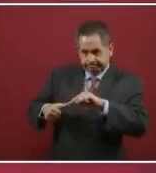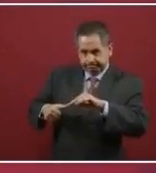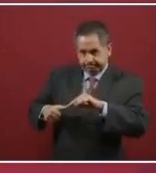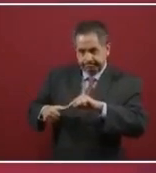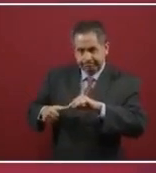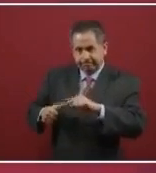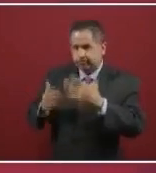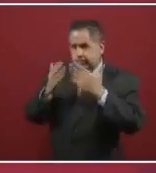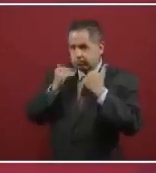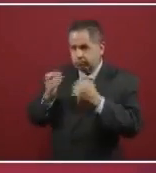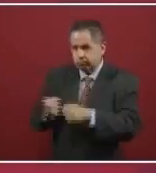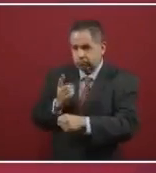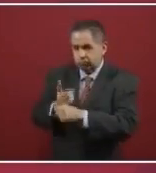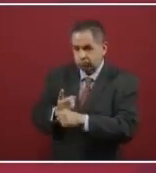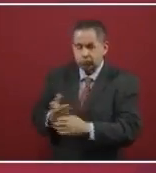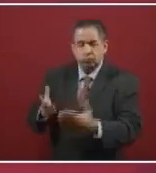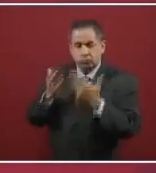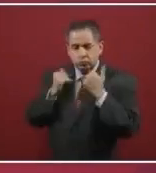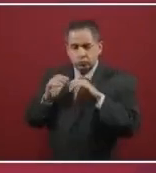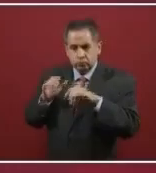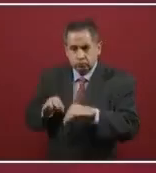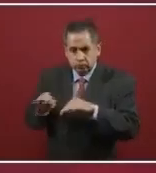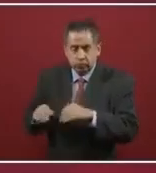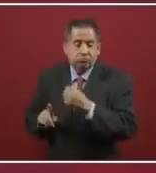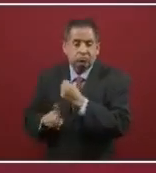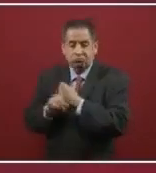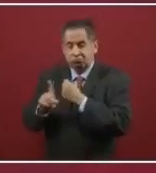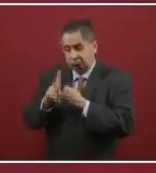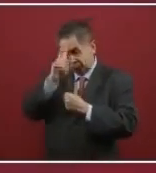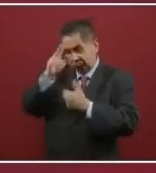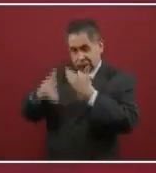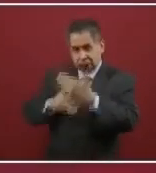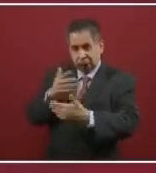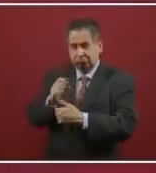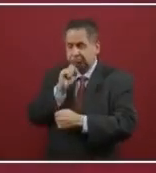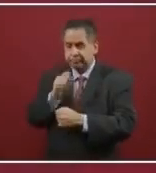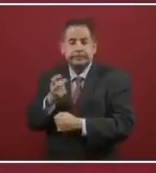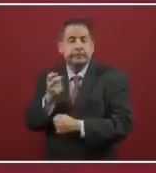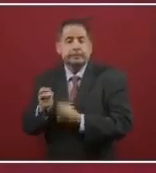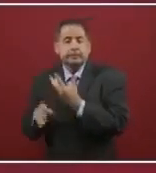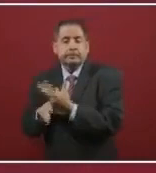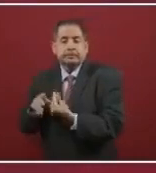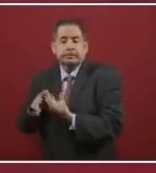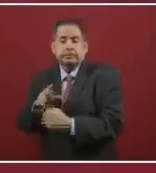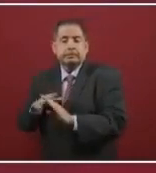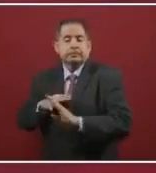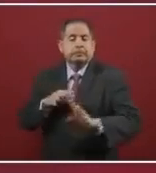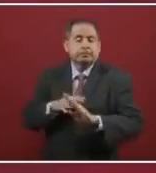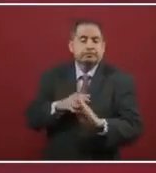de falta de oportunidades y también de violencia, de las dos cosas.